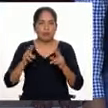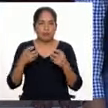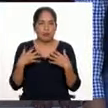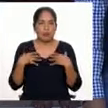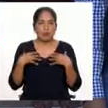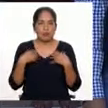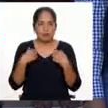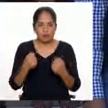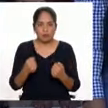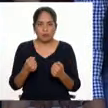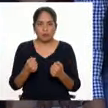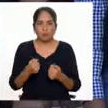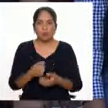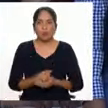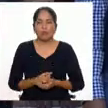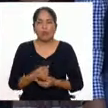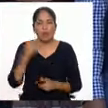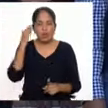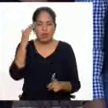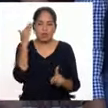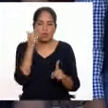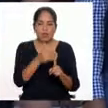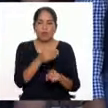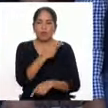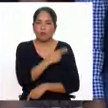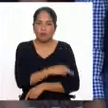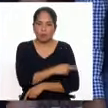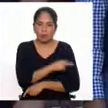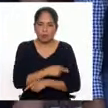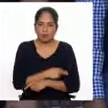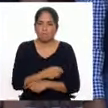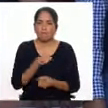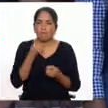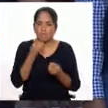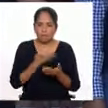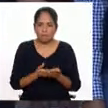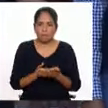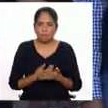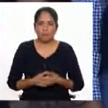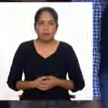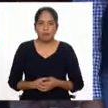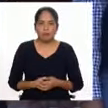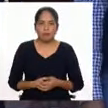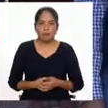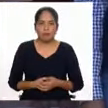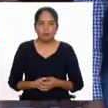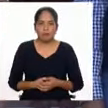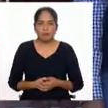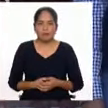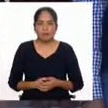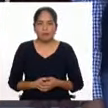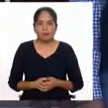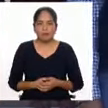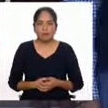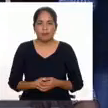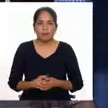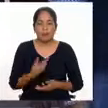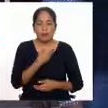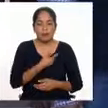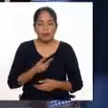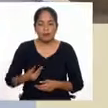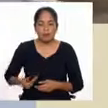han ido hacia los hospitales. Y está bien que así sea, pero la presidenta ha decidido